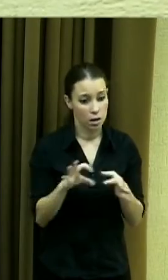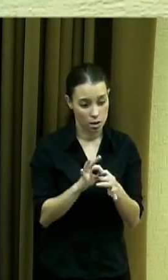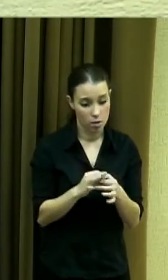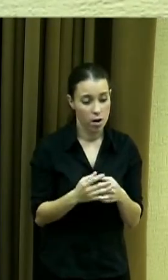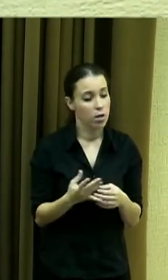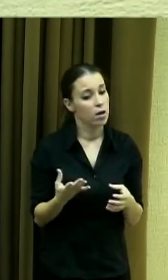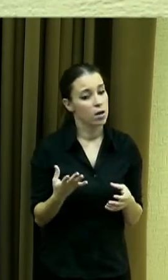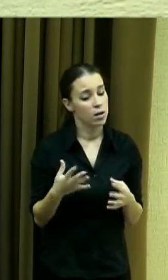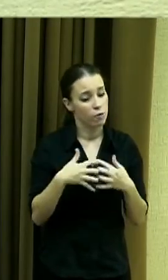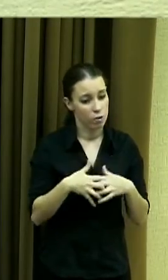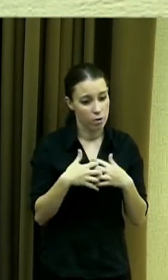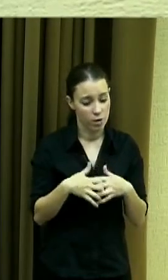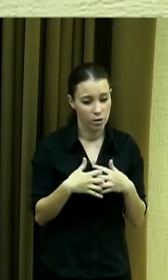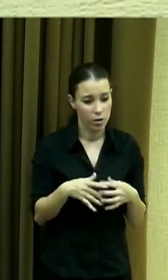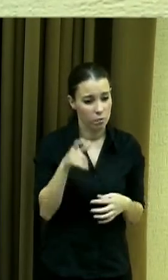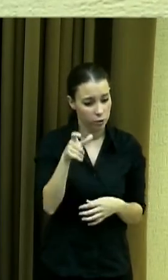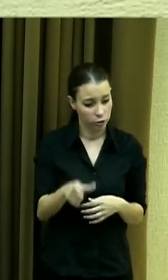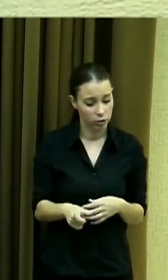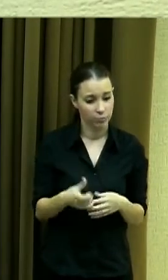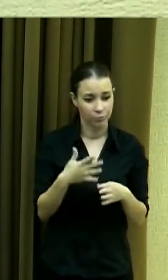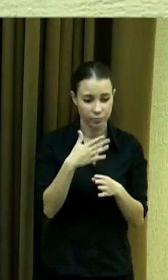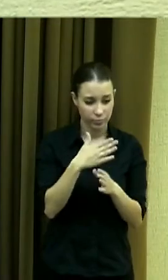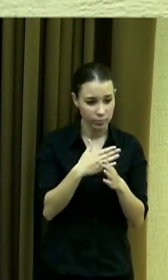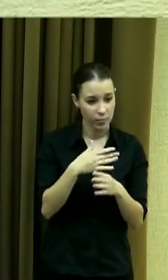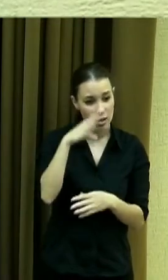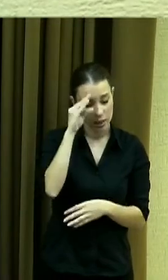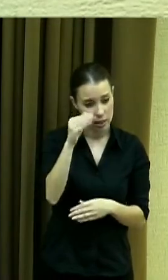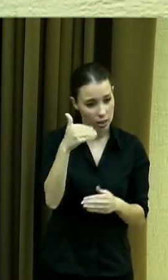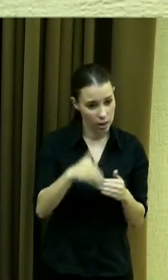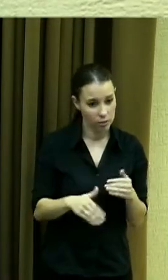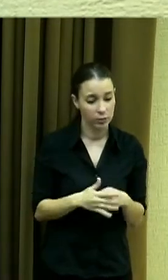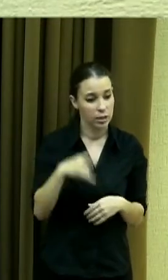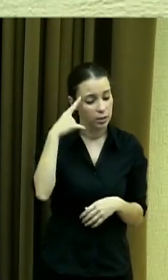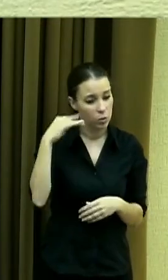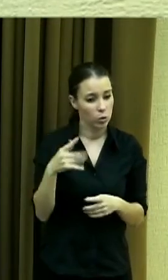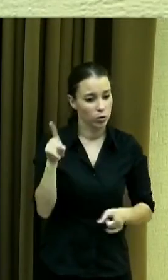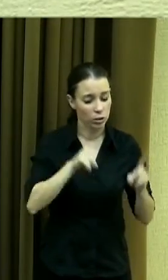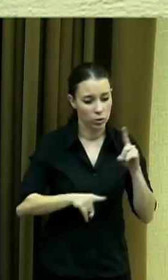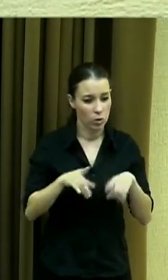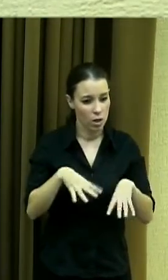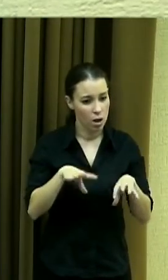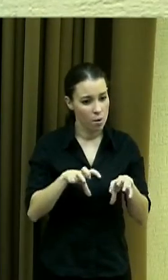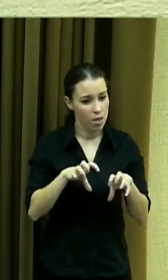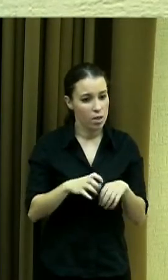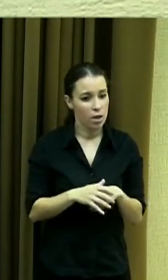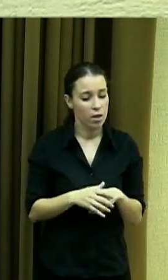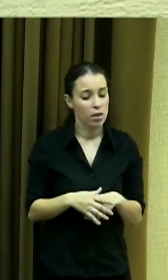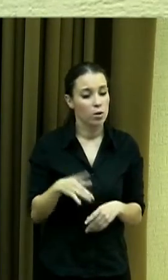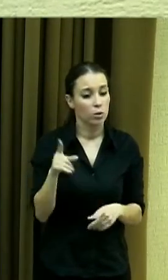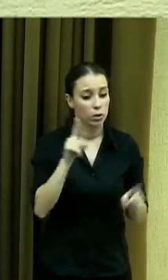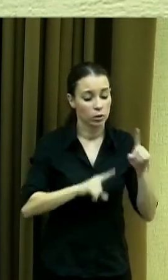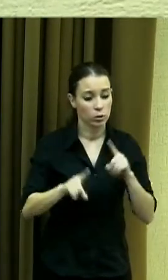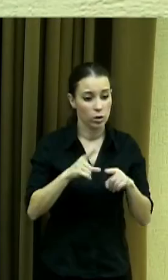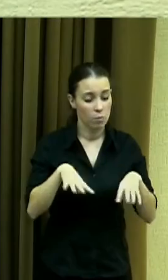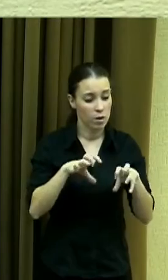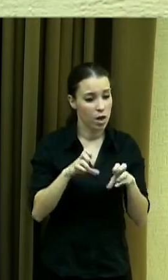de las personas con inteligencia límite y en los trastornos del aprendizaje, de los trastornos generalizados del desarrollo, el